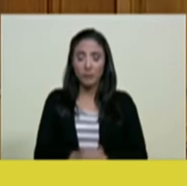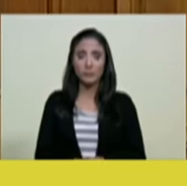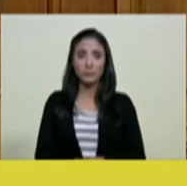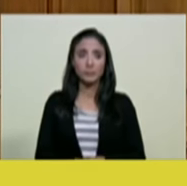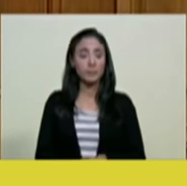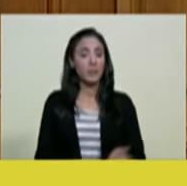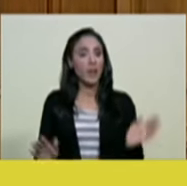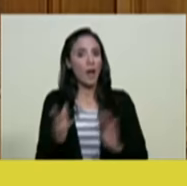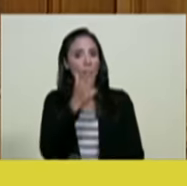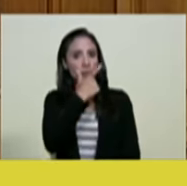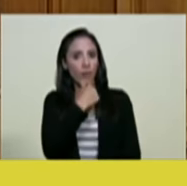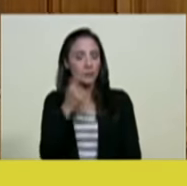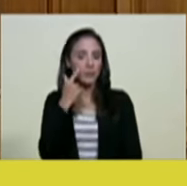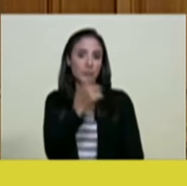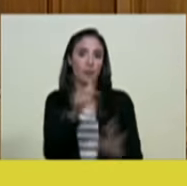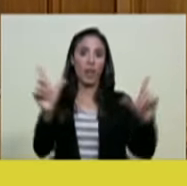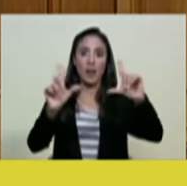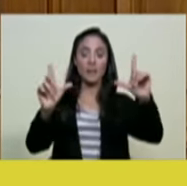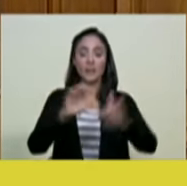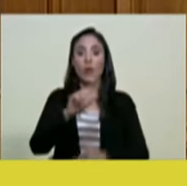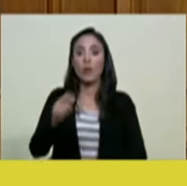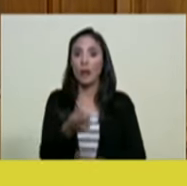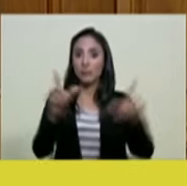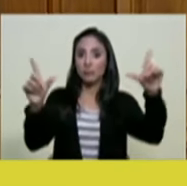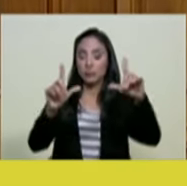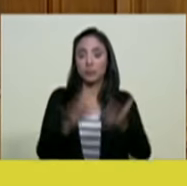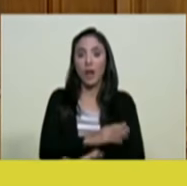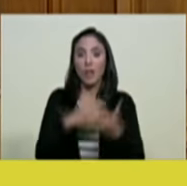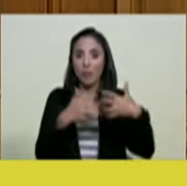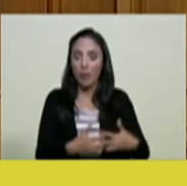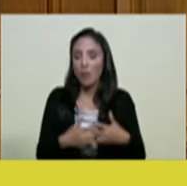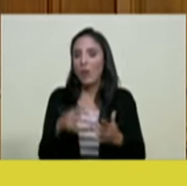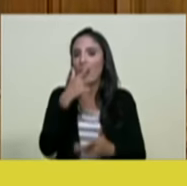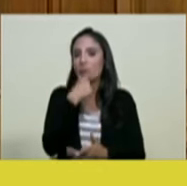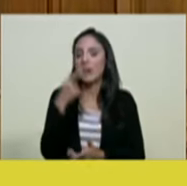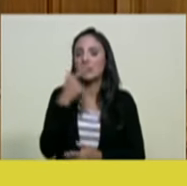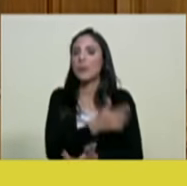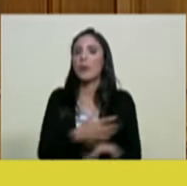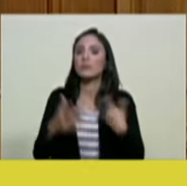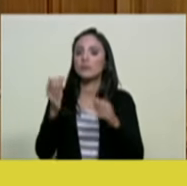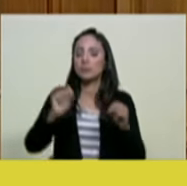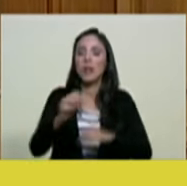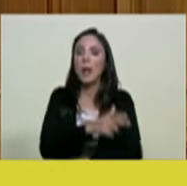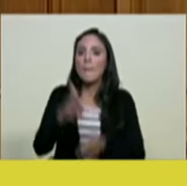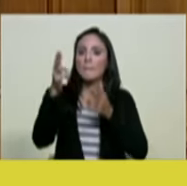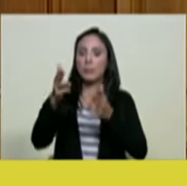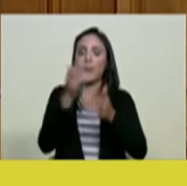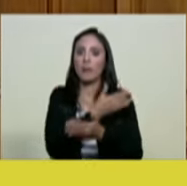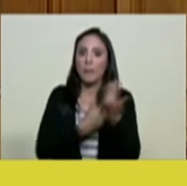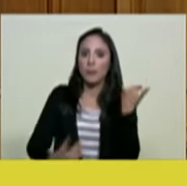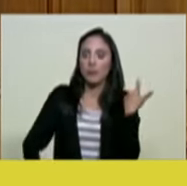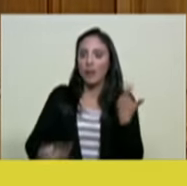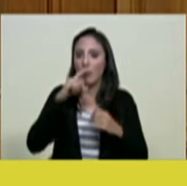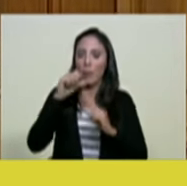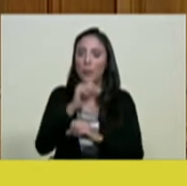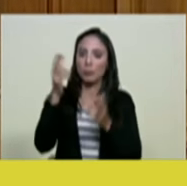Es muy fácil desde un canal de televisión de los Estados Unidos mandar a matar a un presidente. Parece que las leyes estadounidenses lo